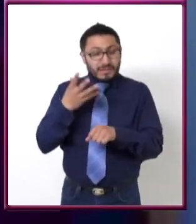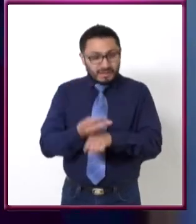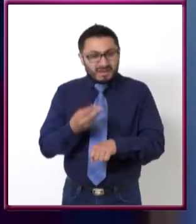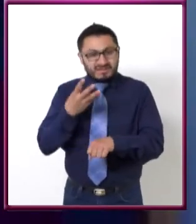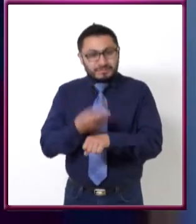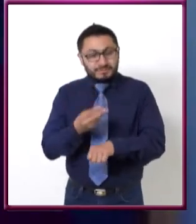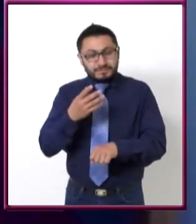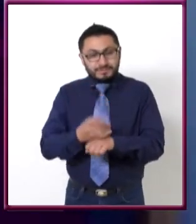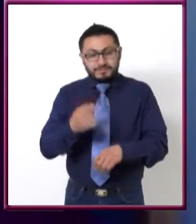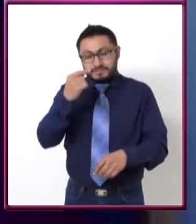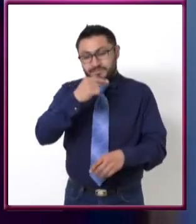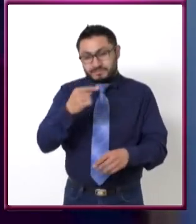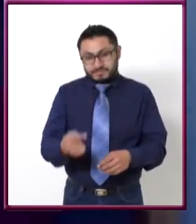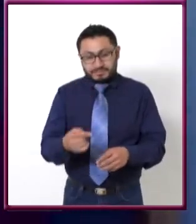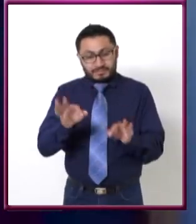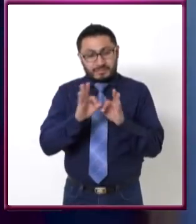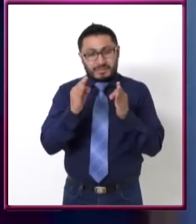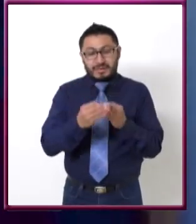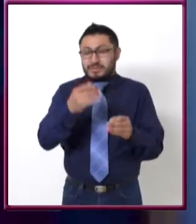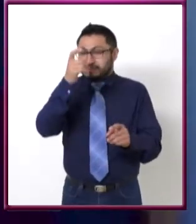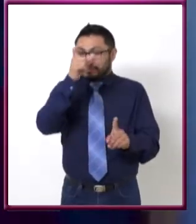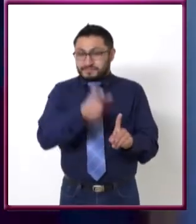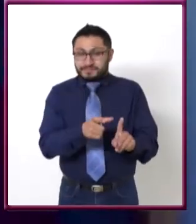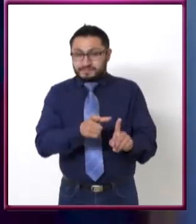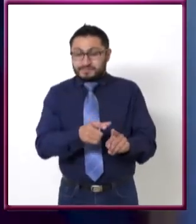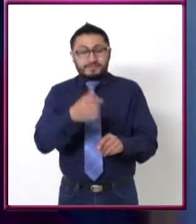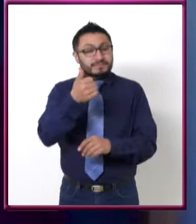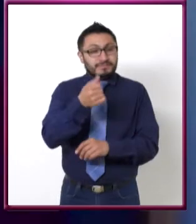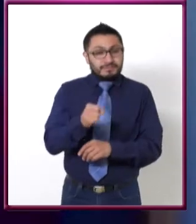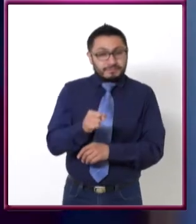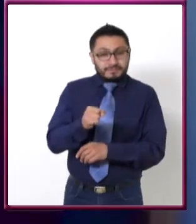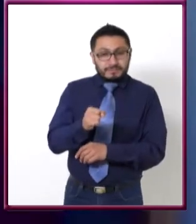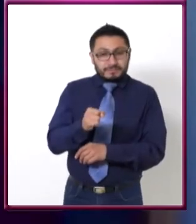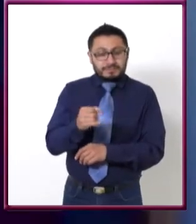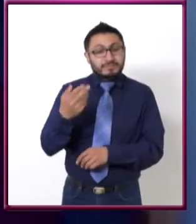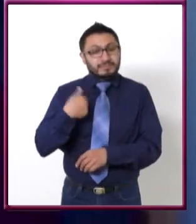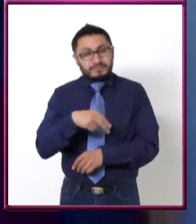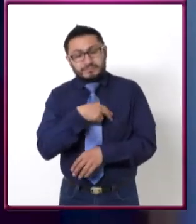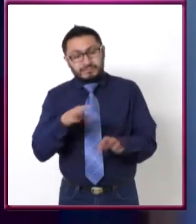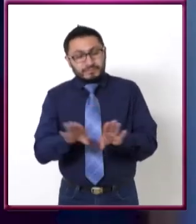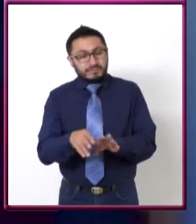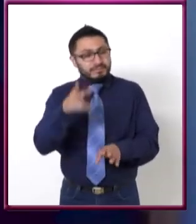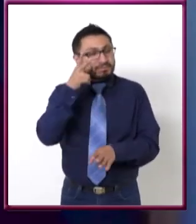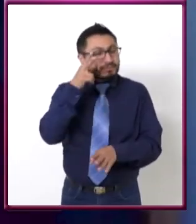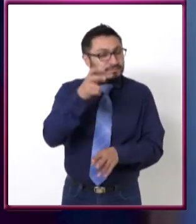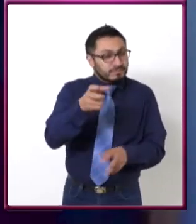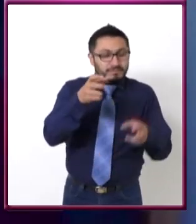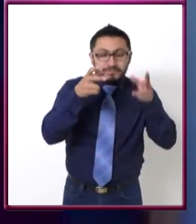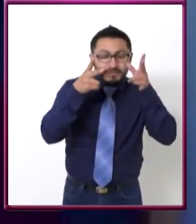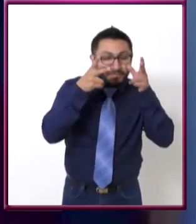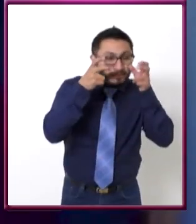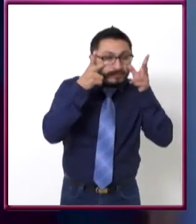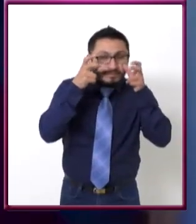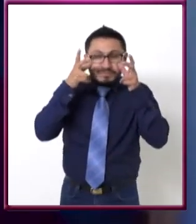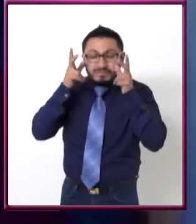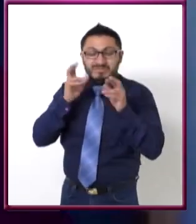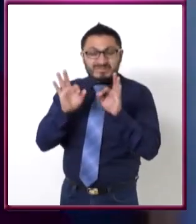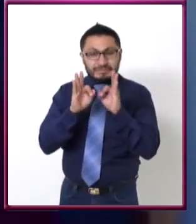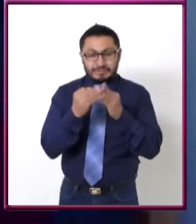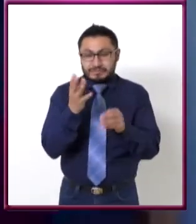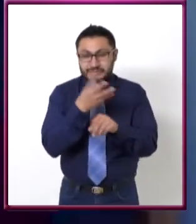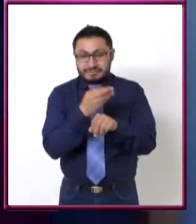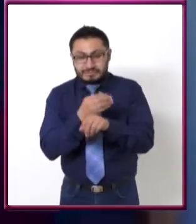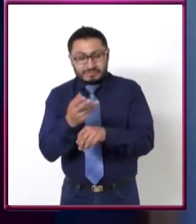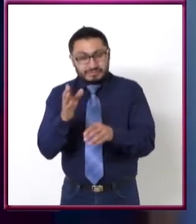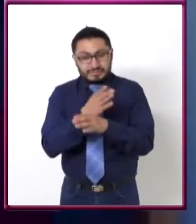vamos a resolver esto de determinada manera, y nosotros captamos formas de resolución en